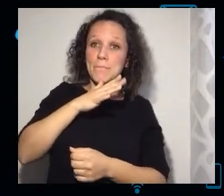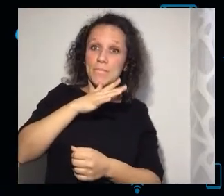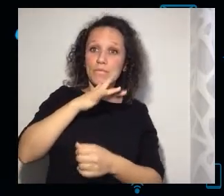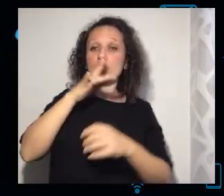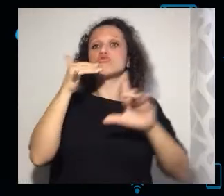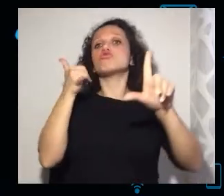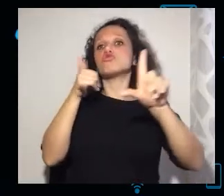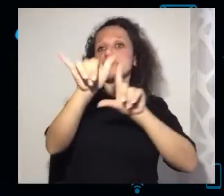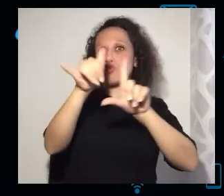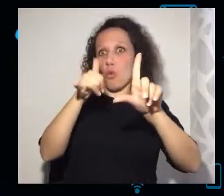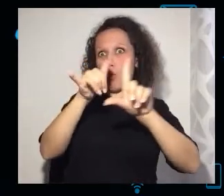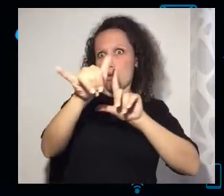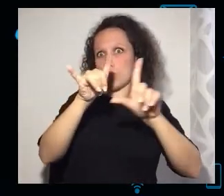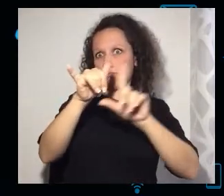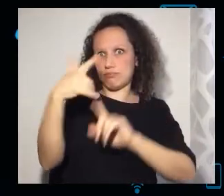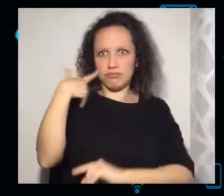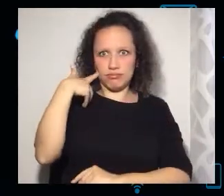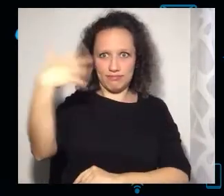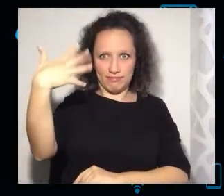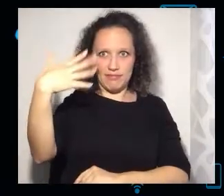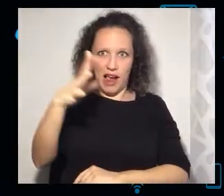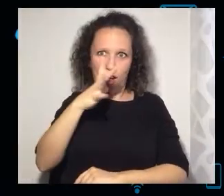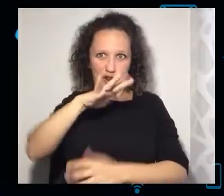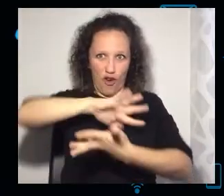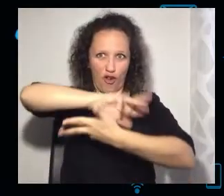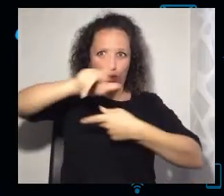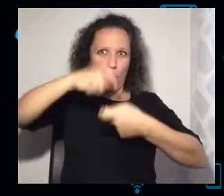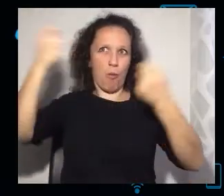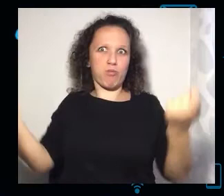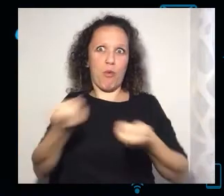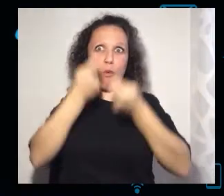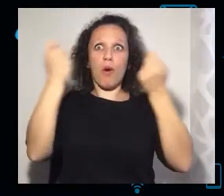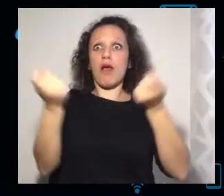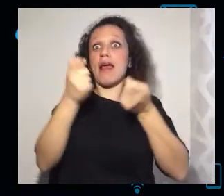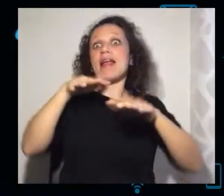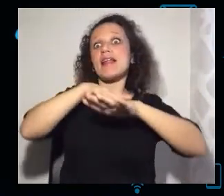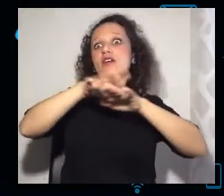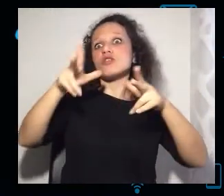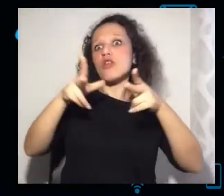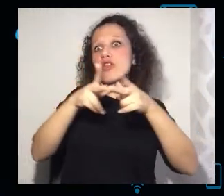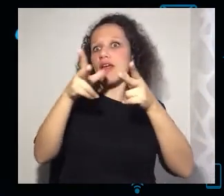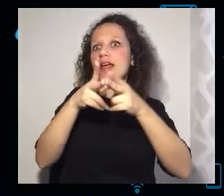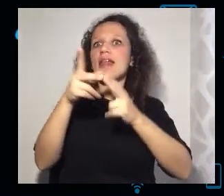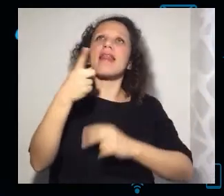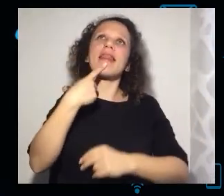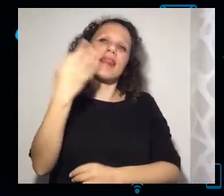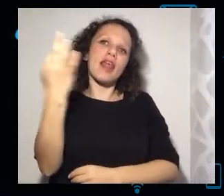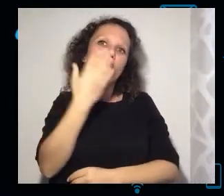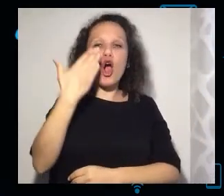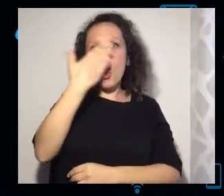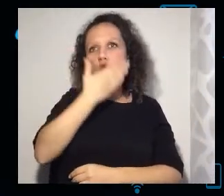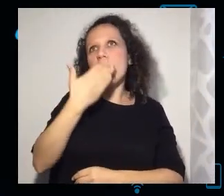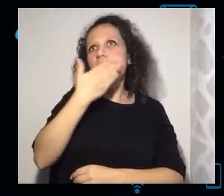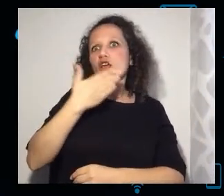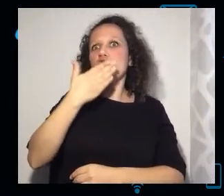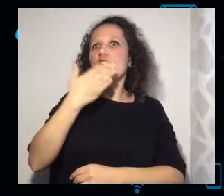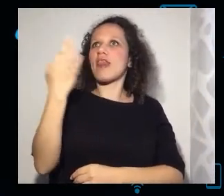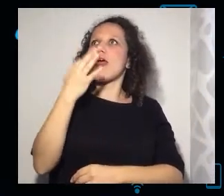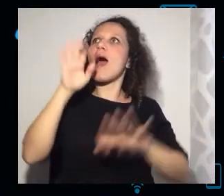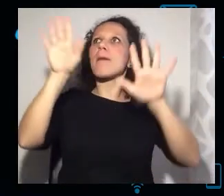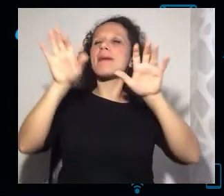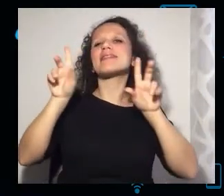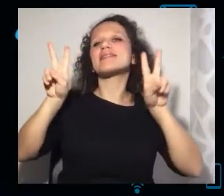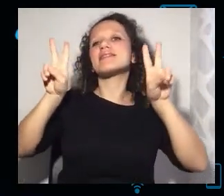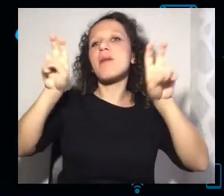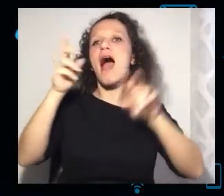youtubers ha habido muchas veces en redes sociales que dicen pues sería bueno que en el colegio los niños aprendieran sobre finanzas